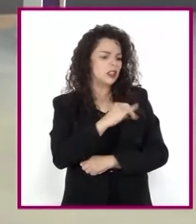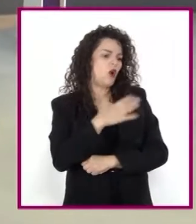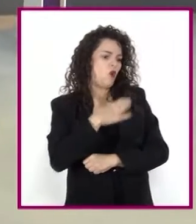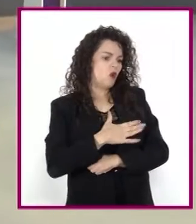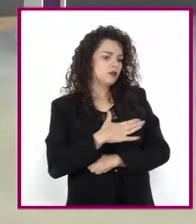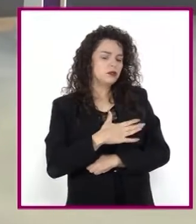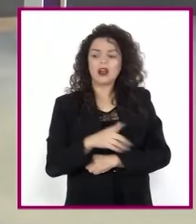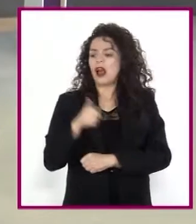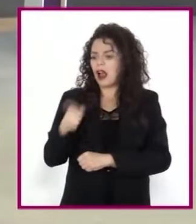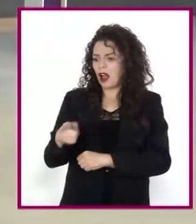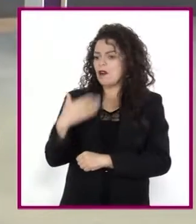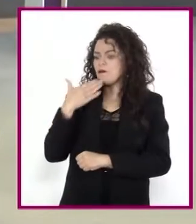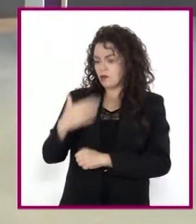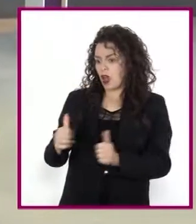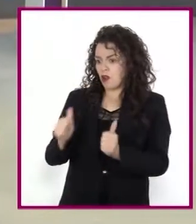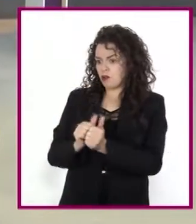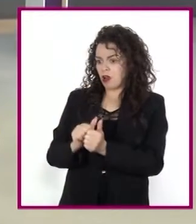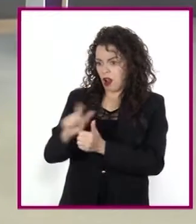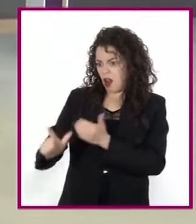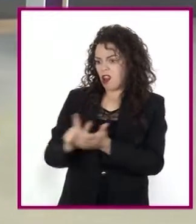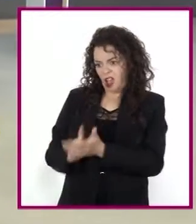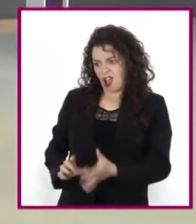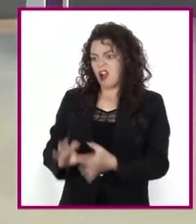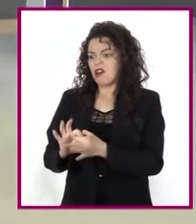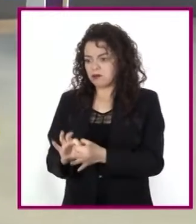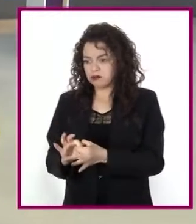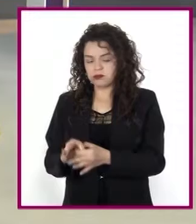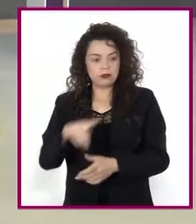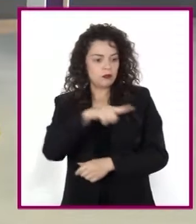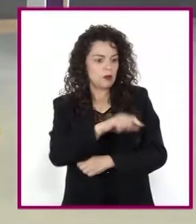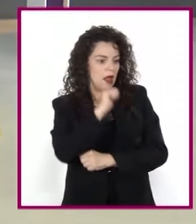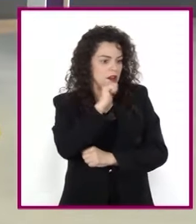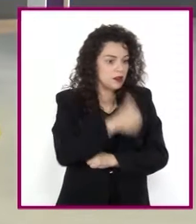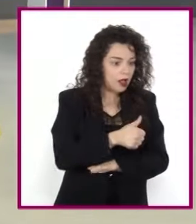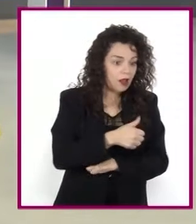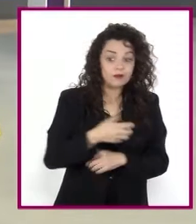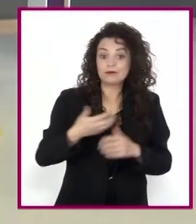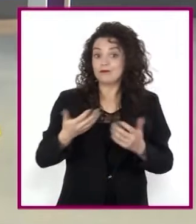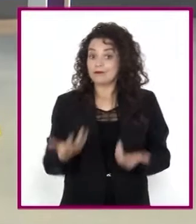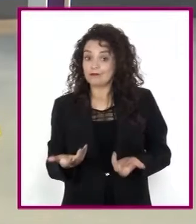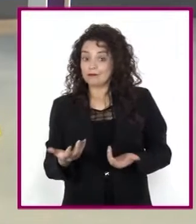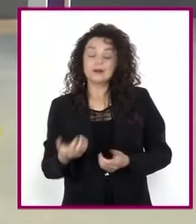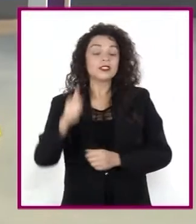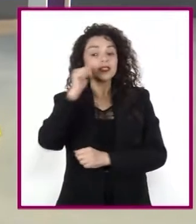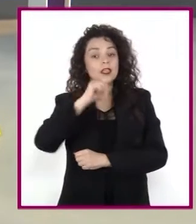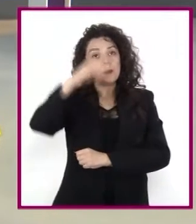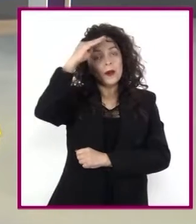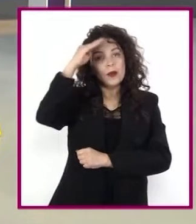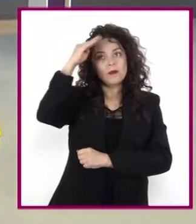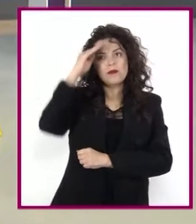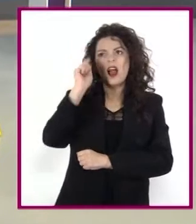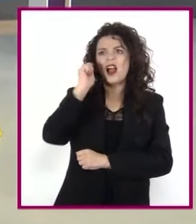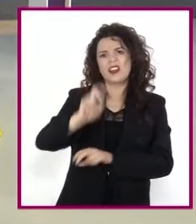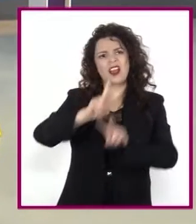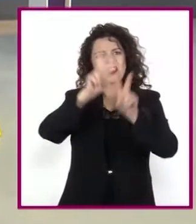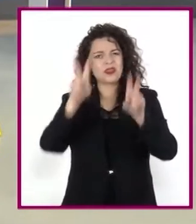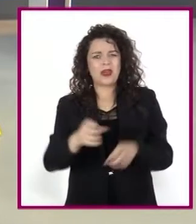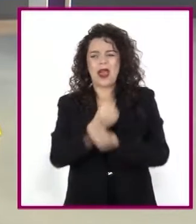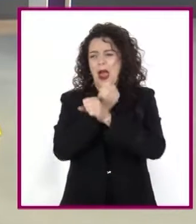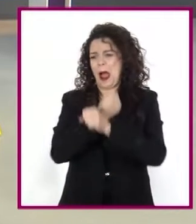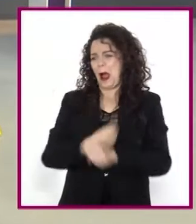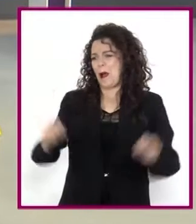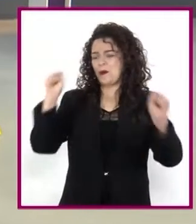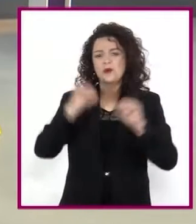pegado a derecho, que si es legal, y además pensamos que se trata de cuestiones aburridas y difíciles